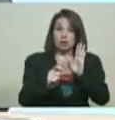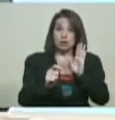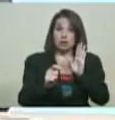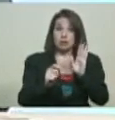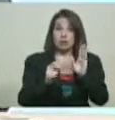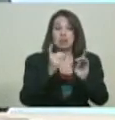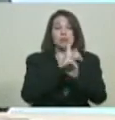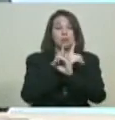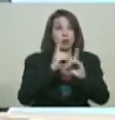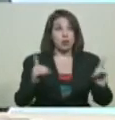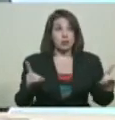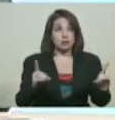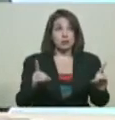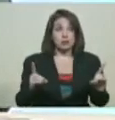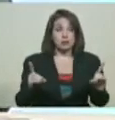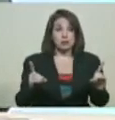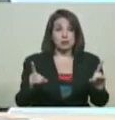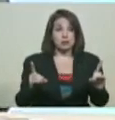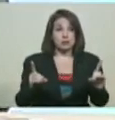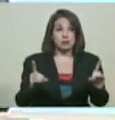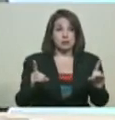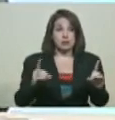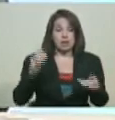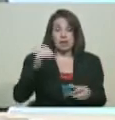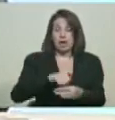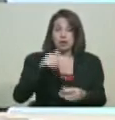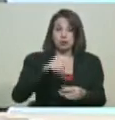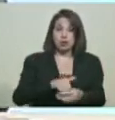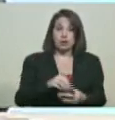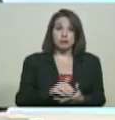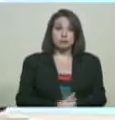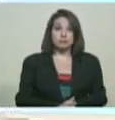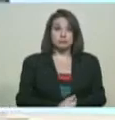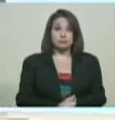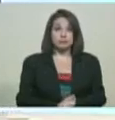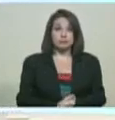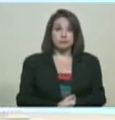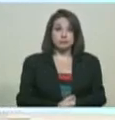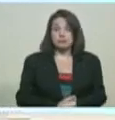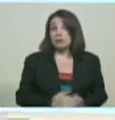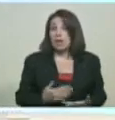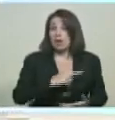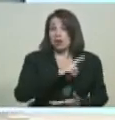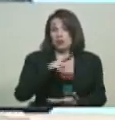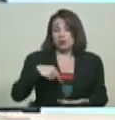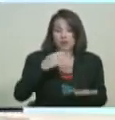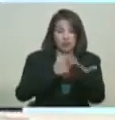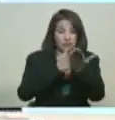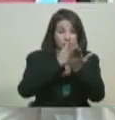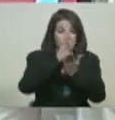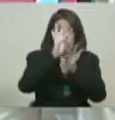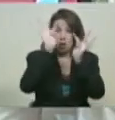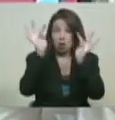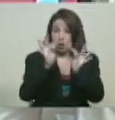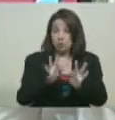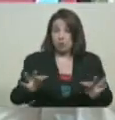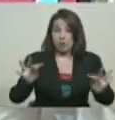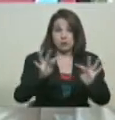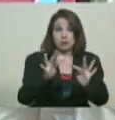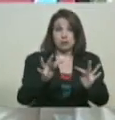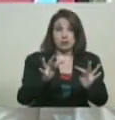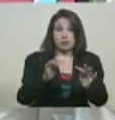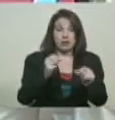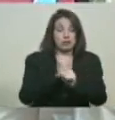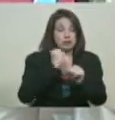democrática y electoral esa es nuestra forma de lucha el partido tiene que